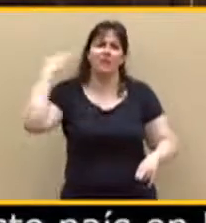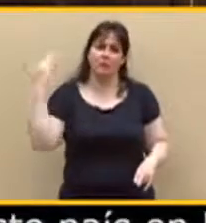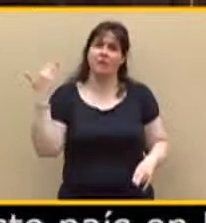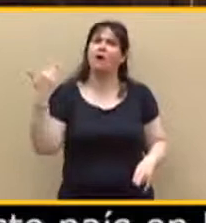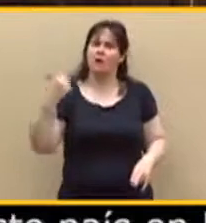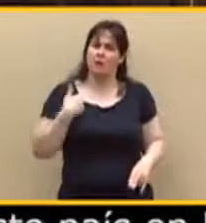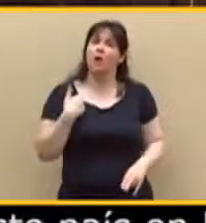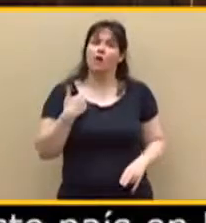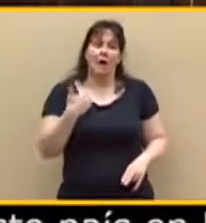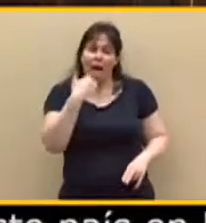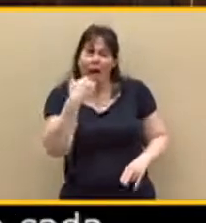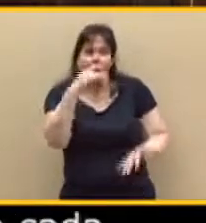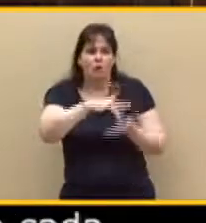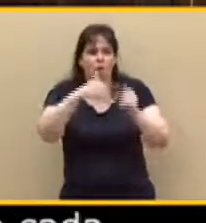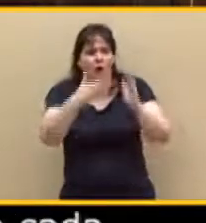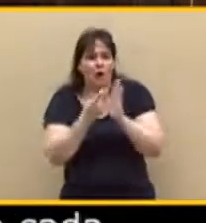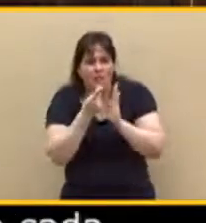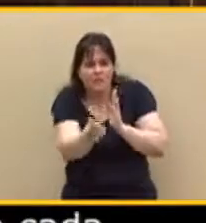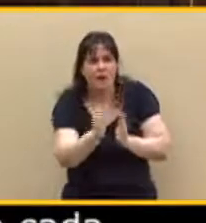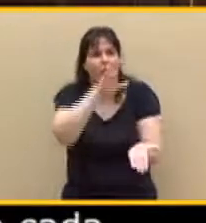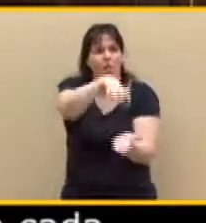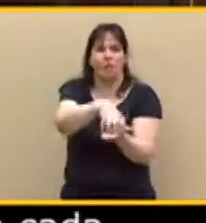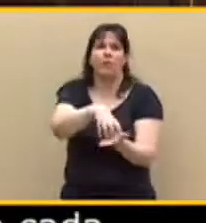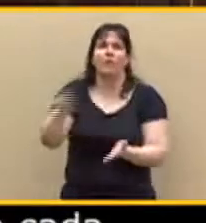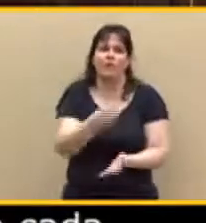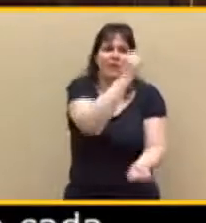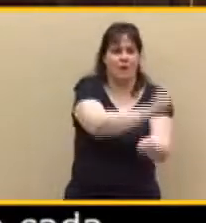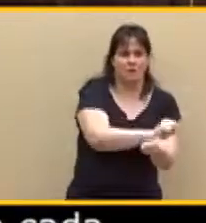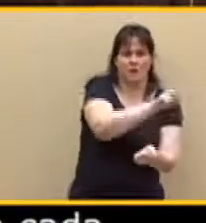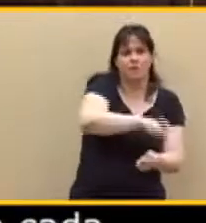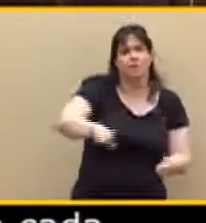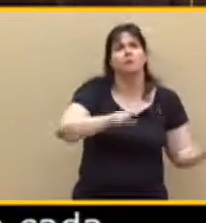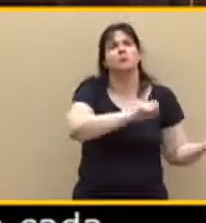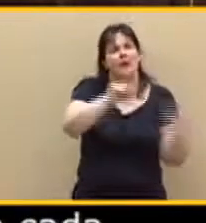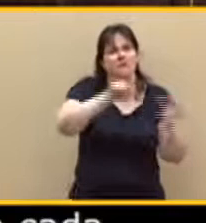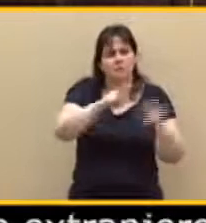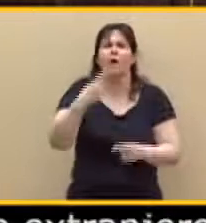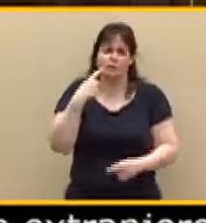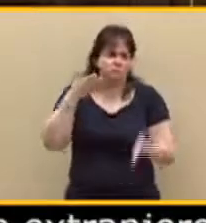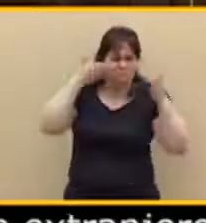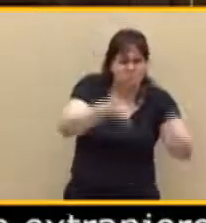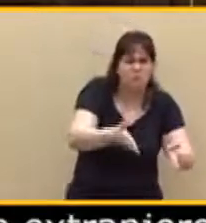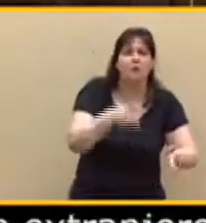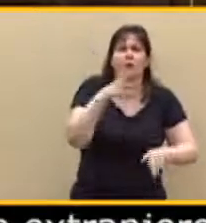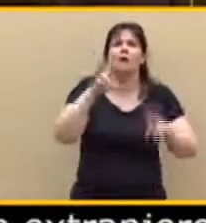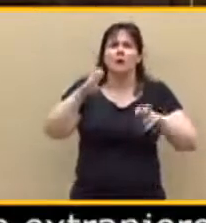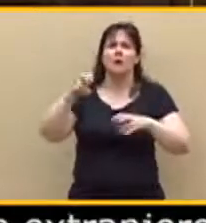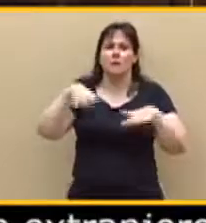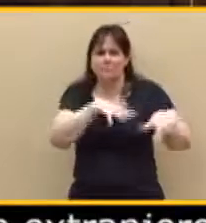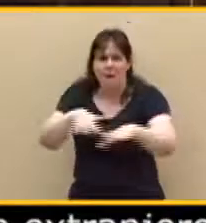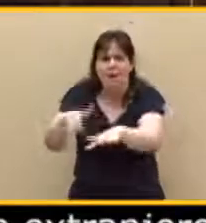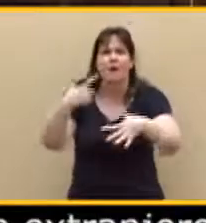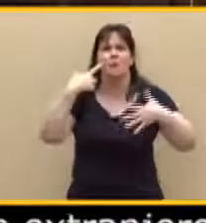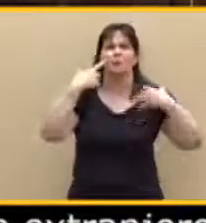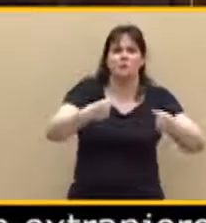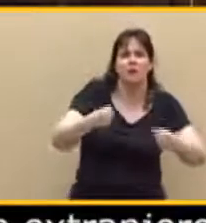en cada centro de internamiento de extranjeros, señor Zoido, en cada marea por la sanidad, en cada marea por la educación pública o por un país